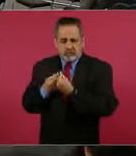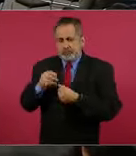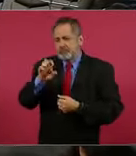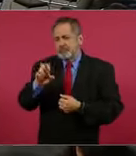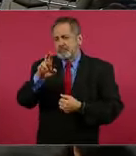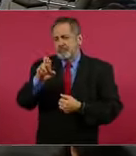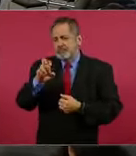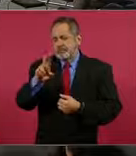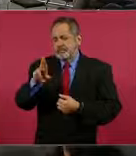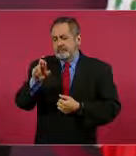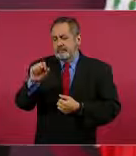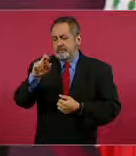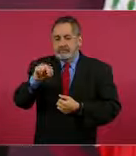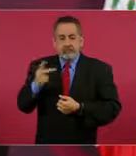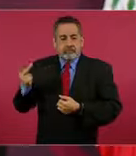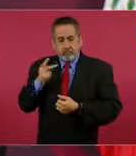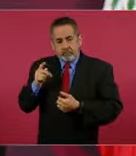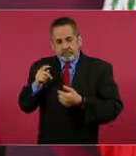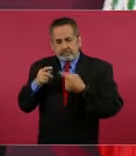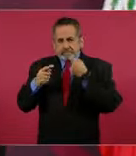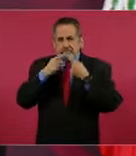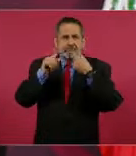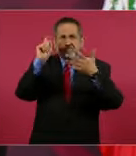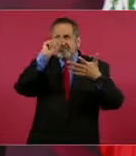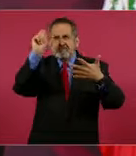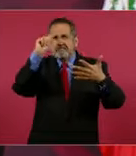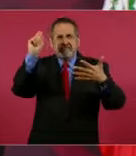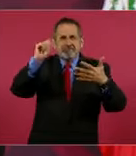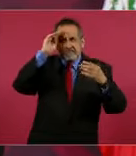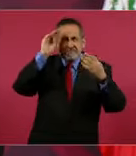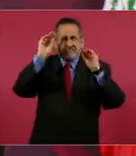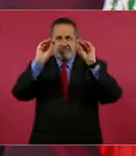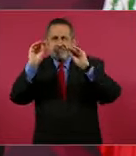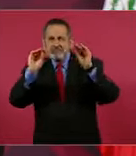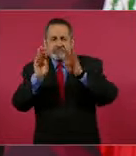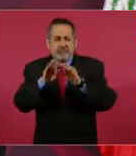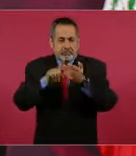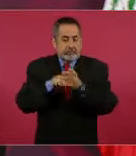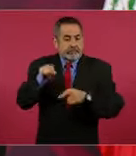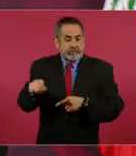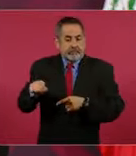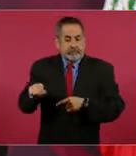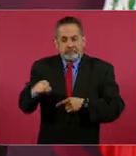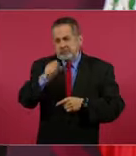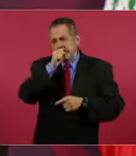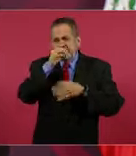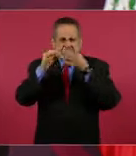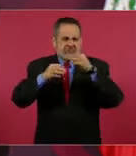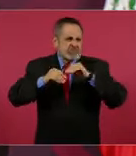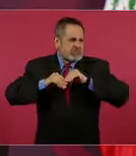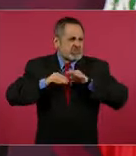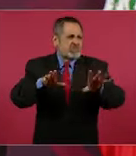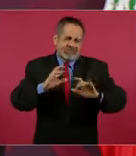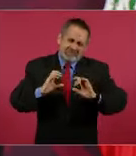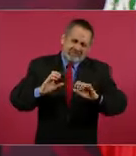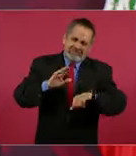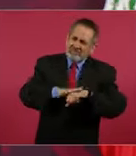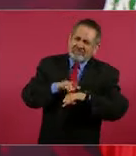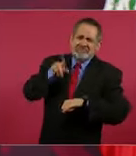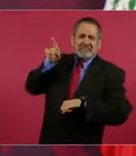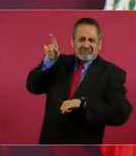Sánchez, escribimos en el pizarrón de la casa del estudiante un manifiesto